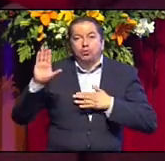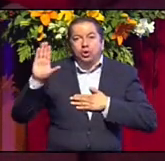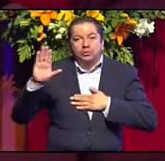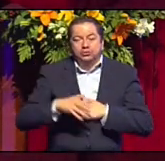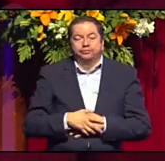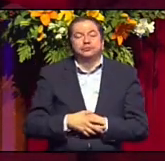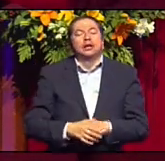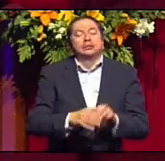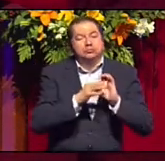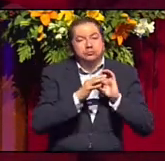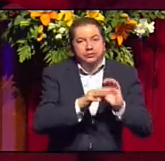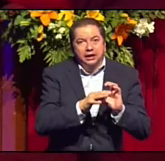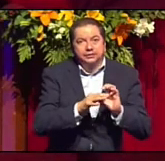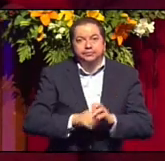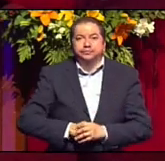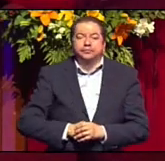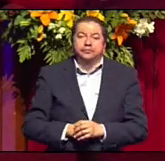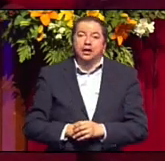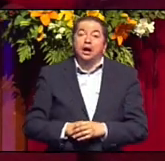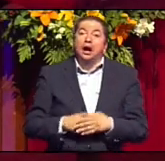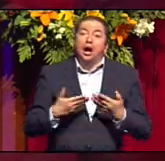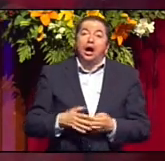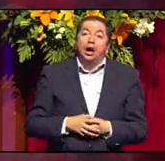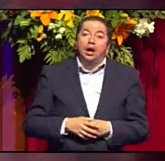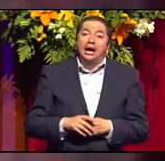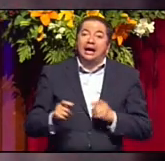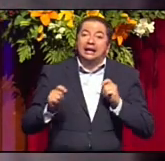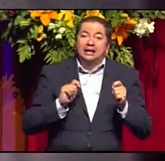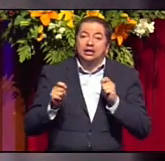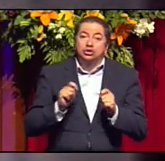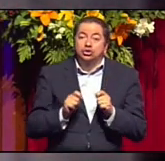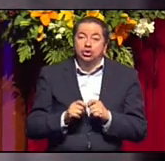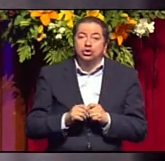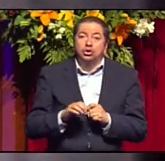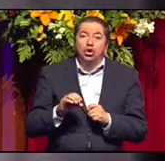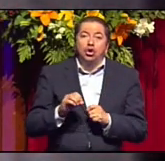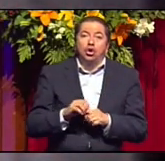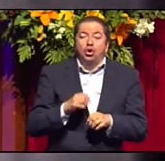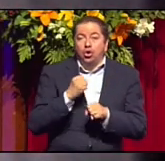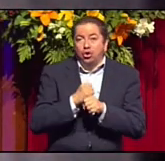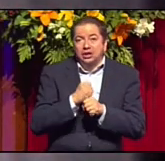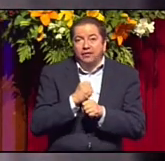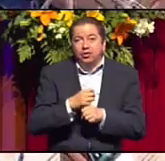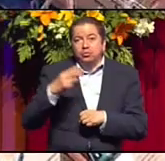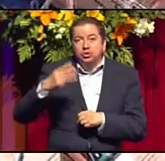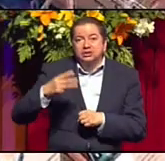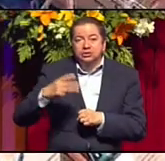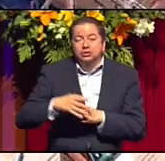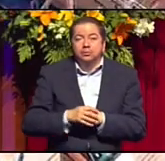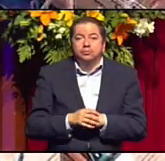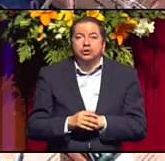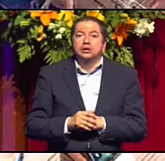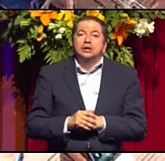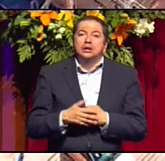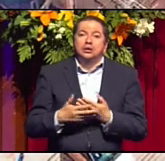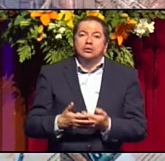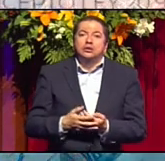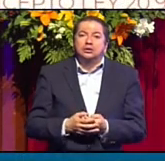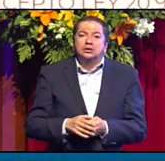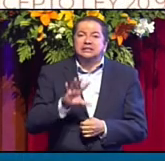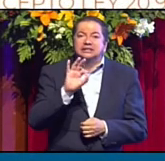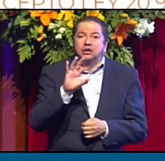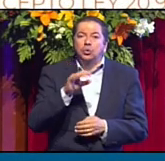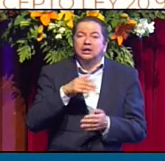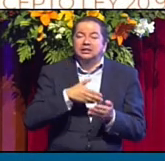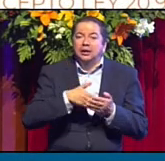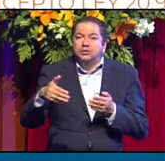del Seremi. Gracias, Seremi. Vamos a hablar de gestiones de obras municipales. Va a pasar rapidito, lo he mencionado tanto al director de obras, así que digo, 50